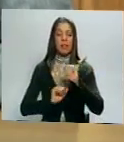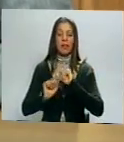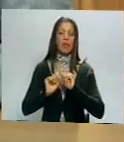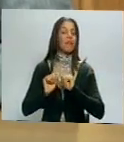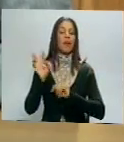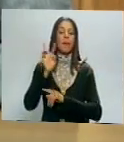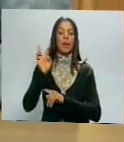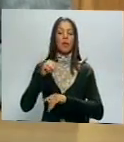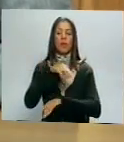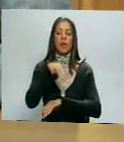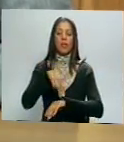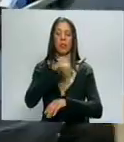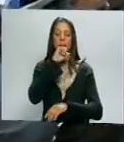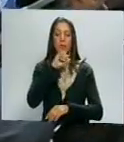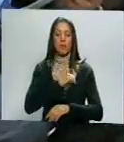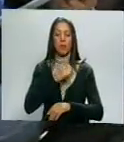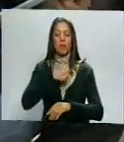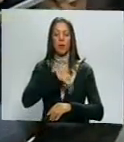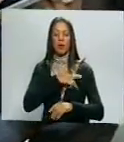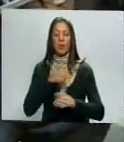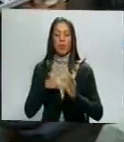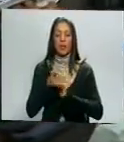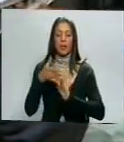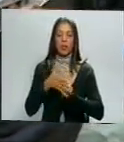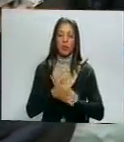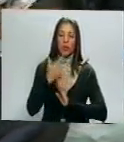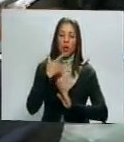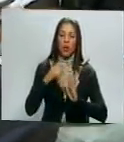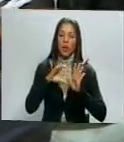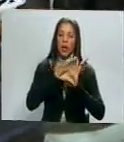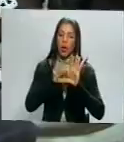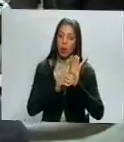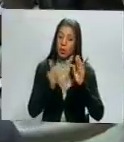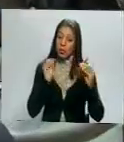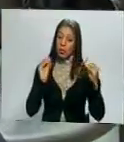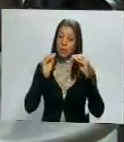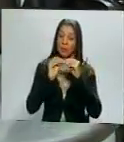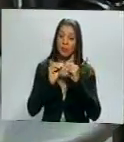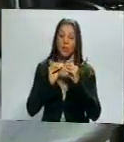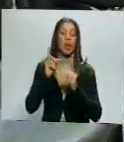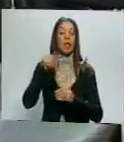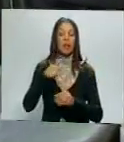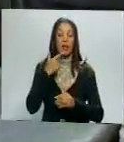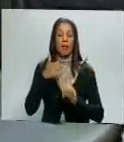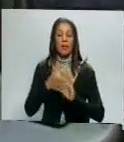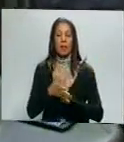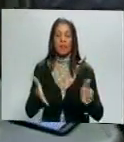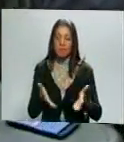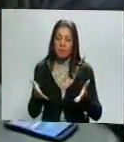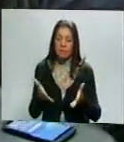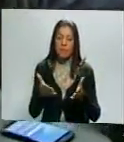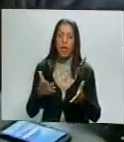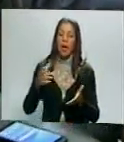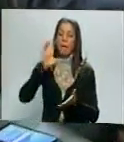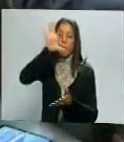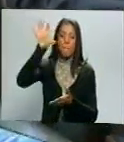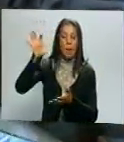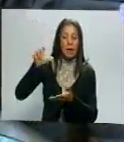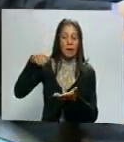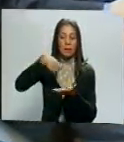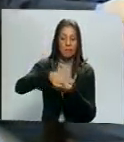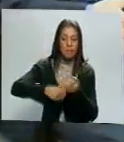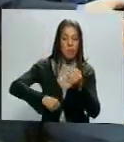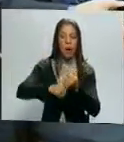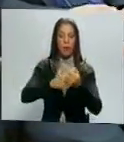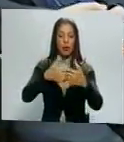nacional para dirimir los asuntos inherentes a los preceptos contenidos en ella, promoviendo a su vez el estímulo a la inversión que propenda